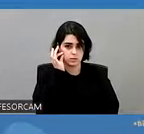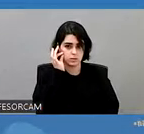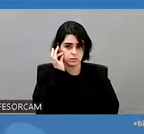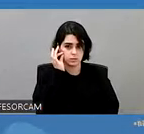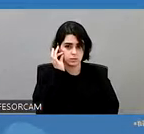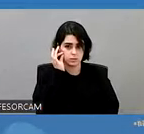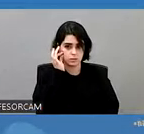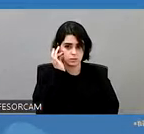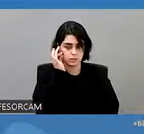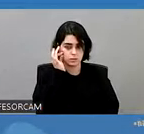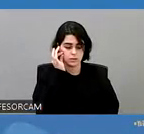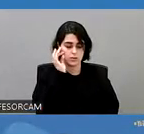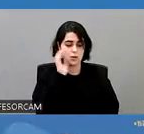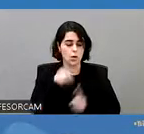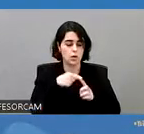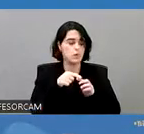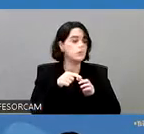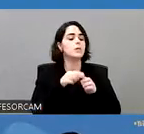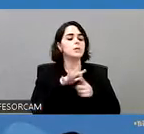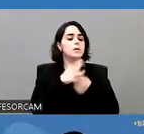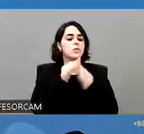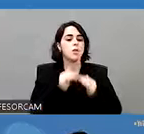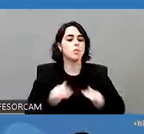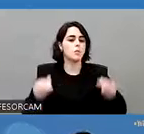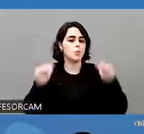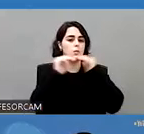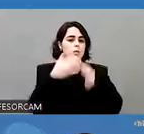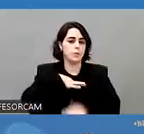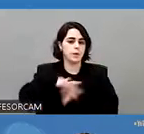condiciones. Para tener una igualdad de condiciones.